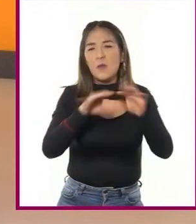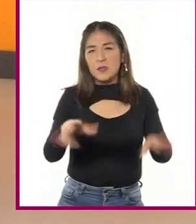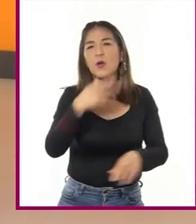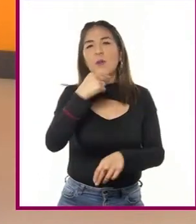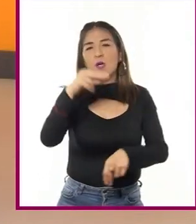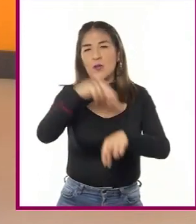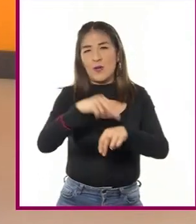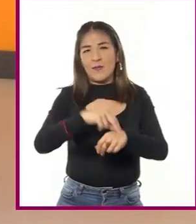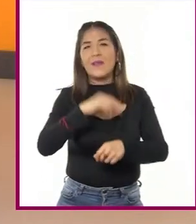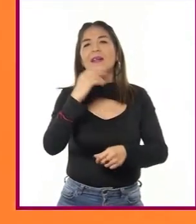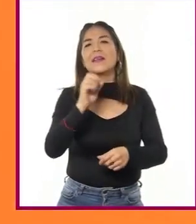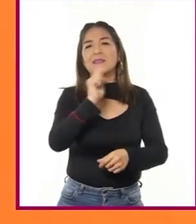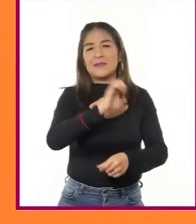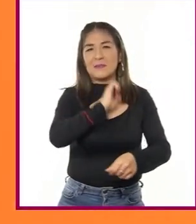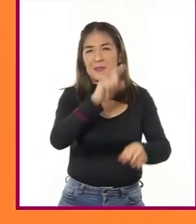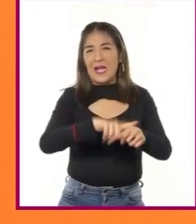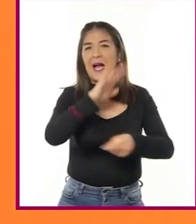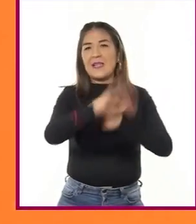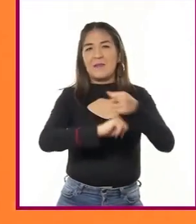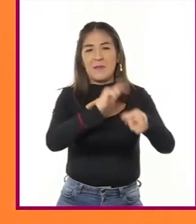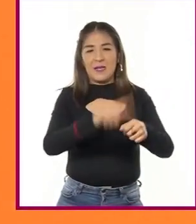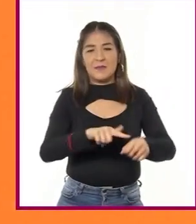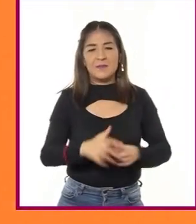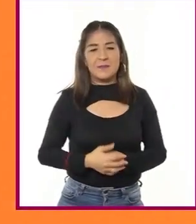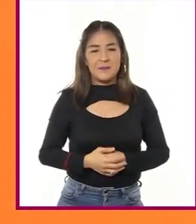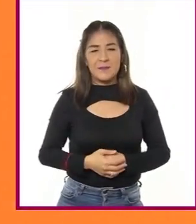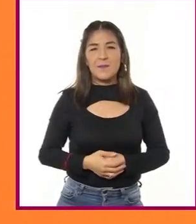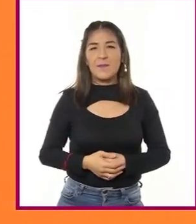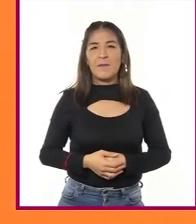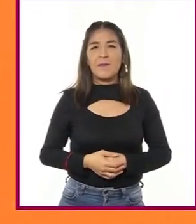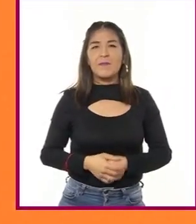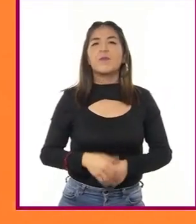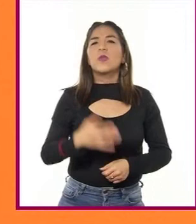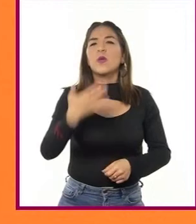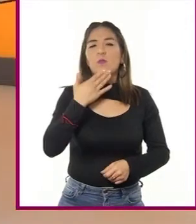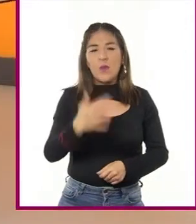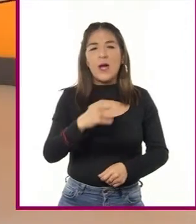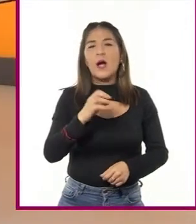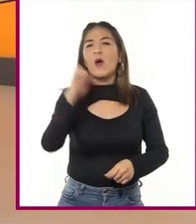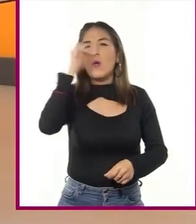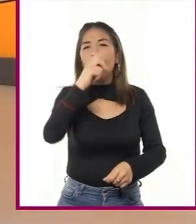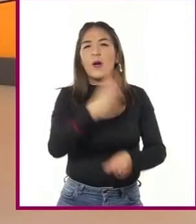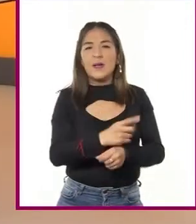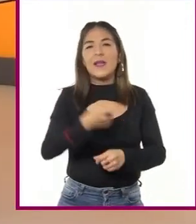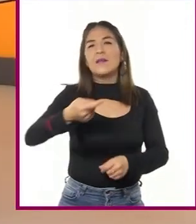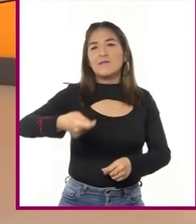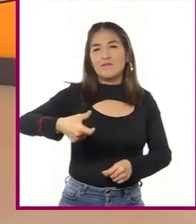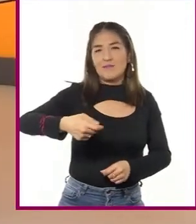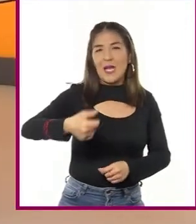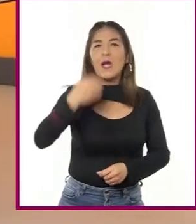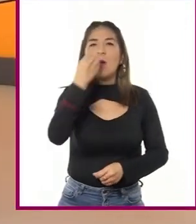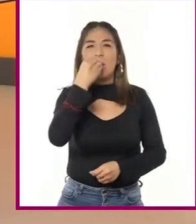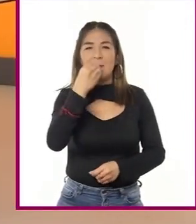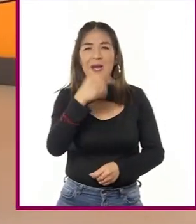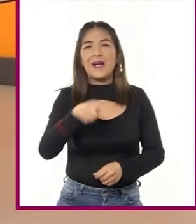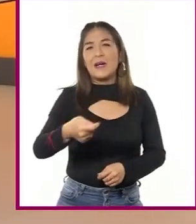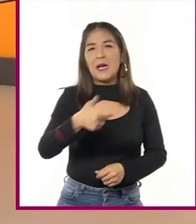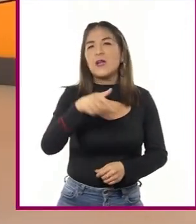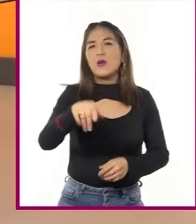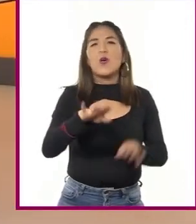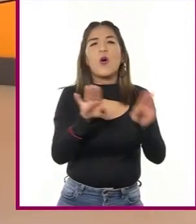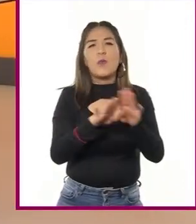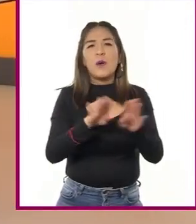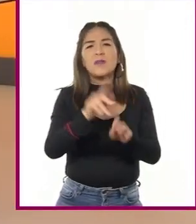veterinario zootecnista. Pieza 5. Una buena opción puede ser las croquetas, pues no se descomponen tan rápido